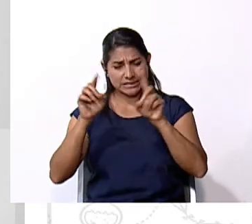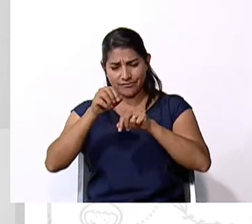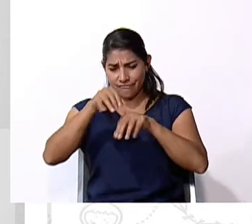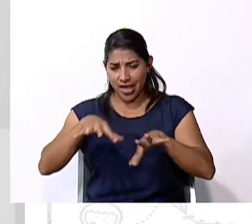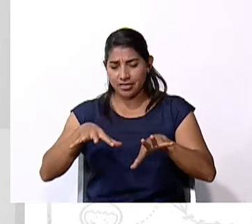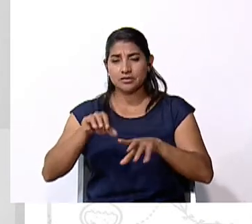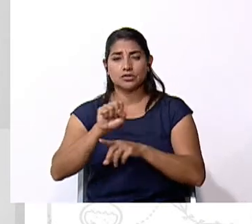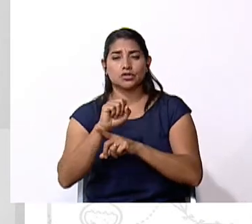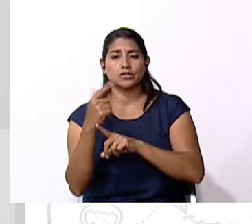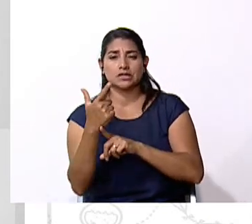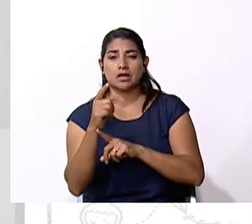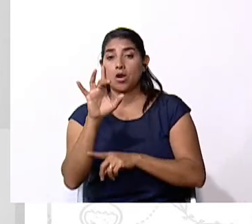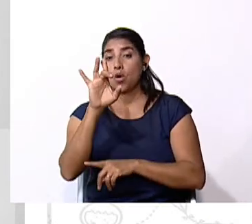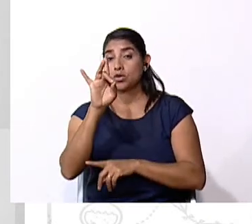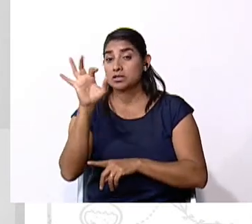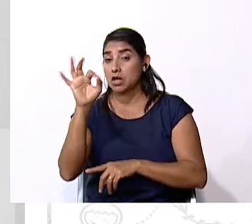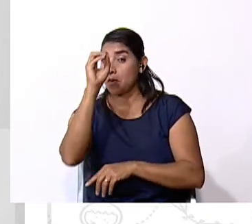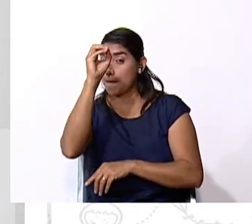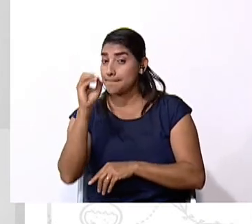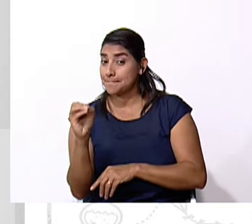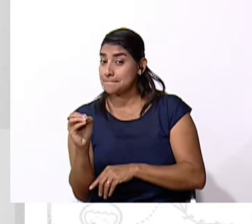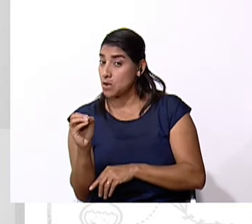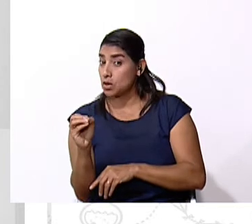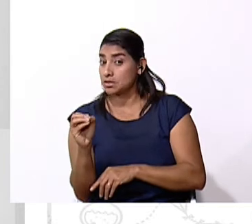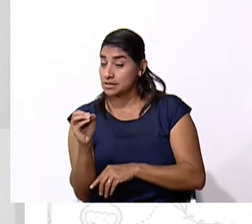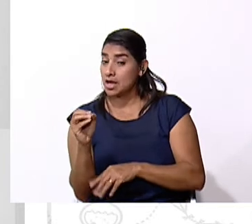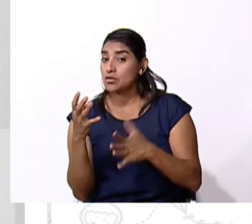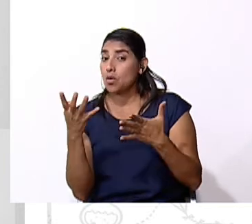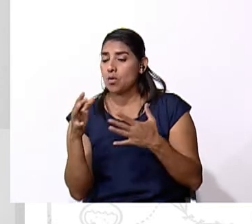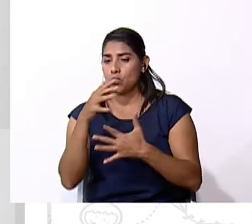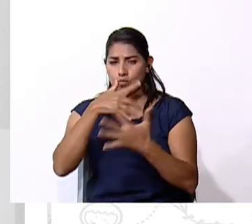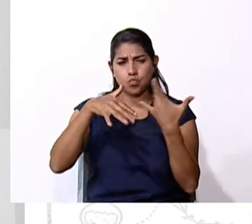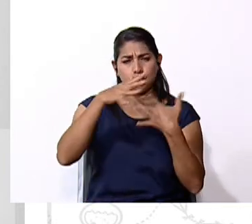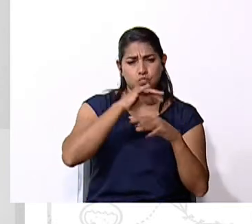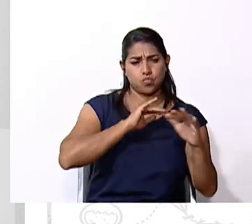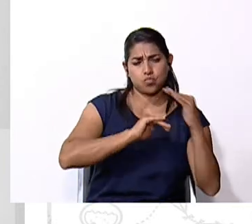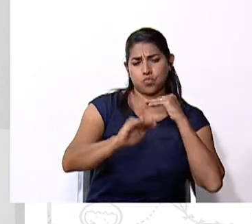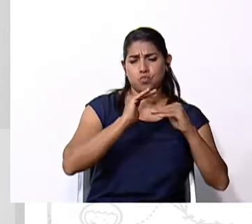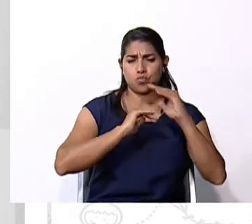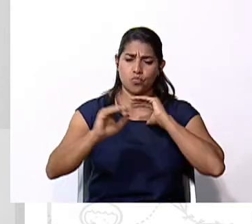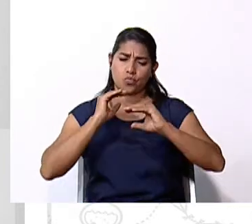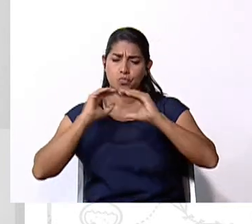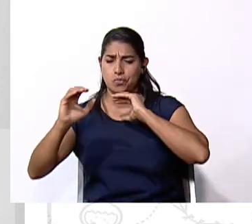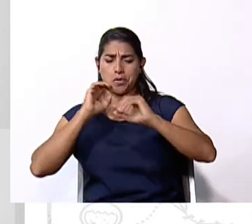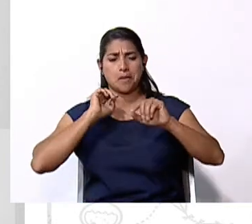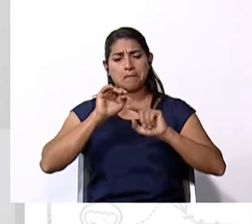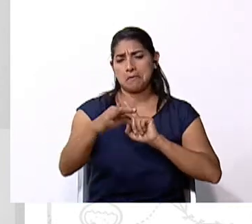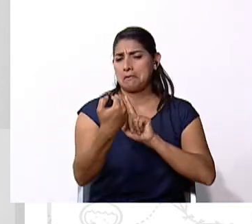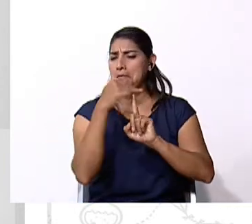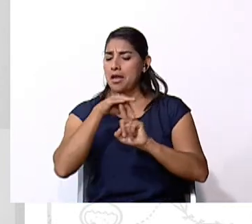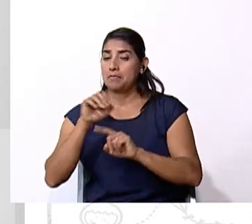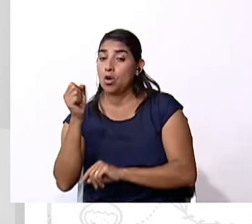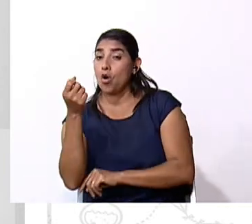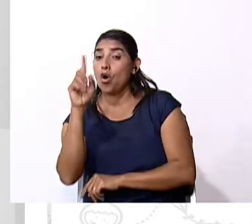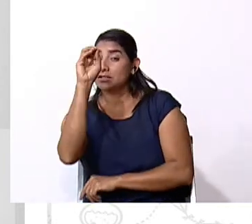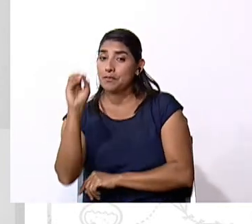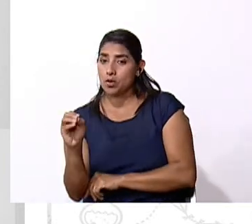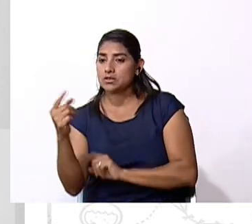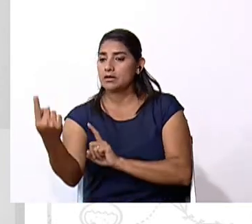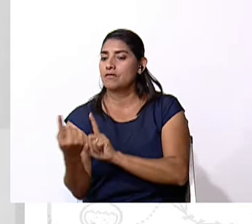Dice, el 89% tiene interacción en línea y el 11%